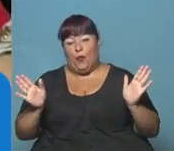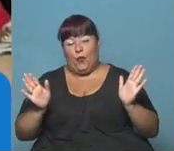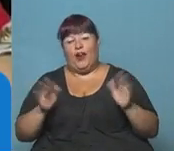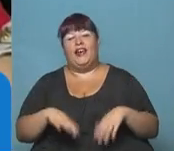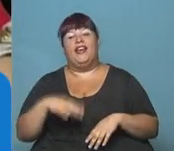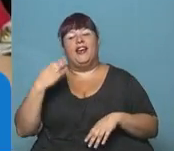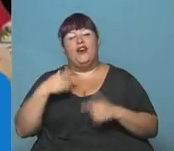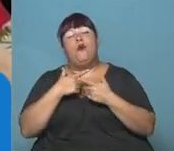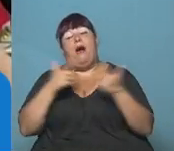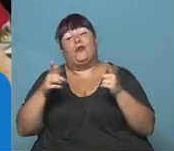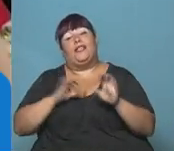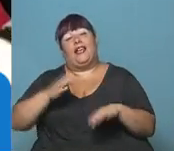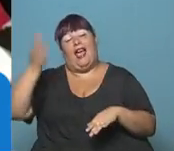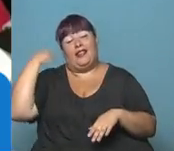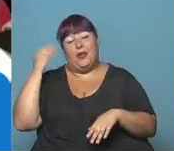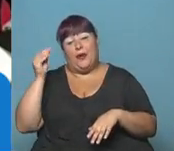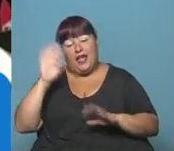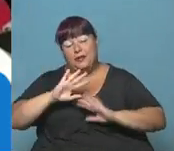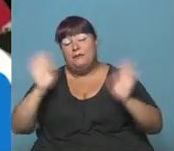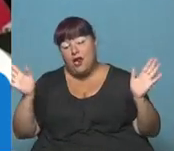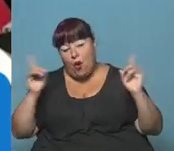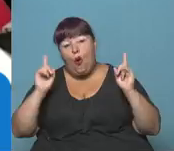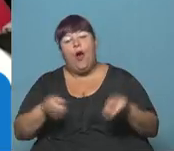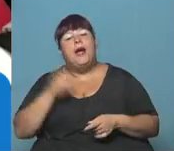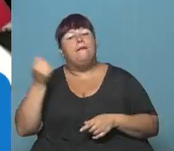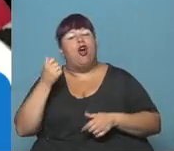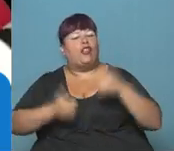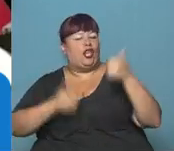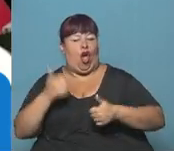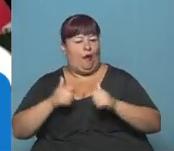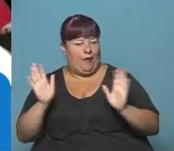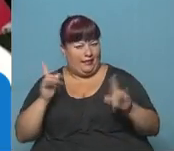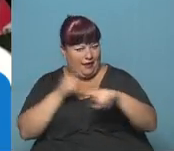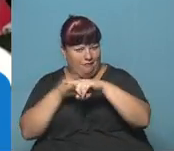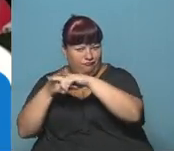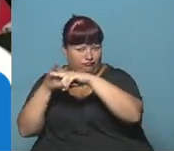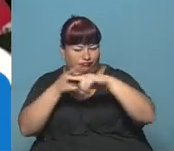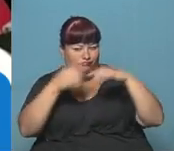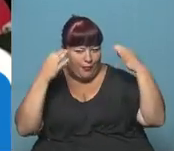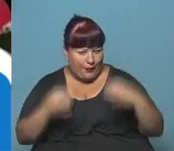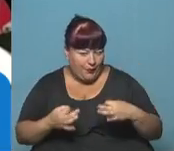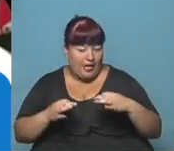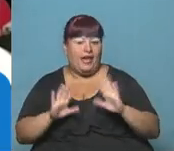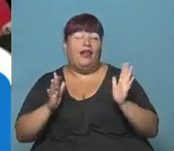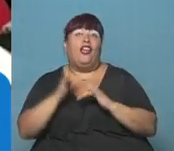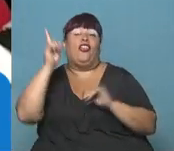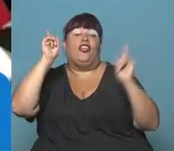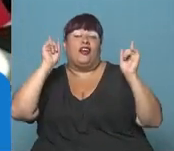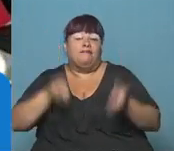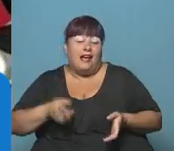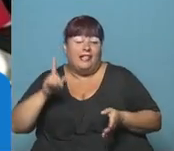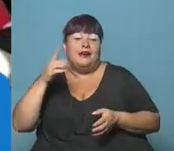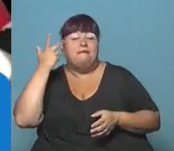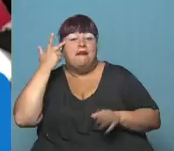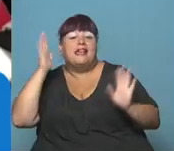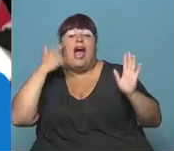vez tengamos más suerte que la que tuvimos en Brasil, pero igual lo importante es competir competir bien y bueno, Dios dirá si, Dios y